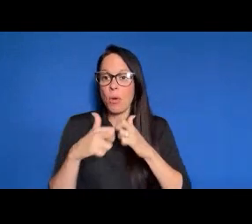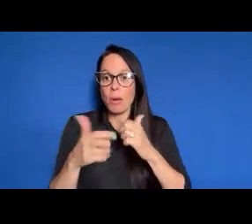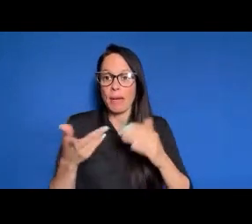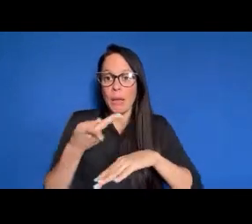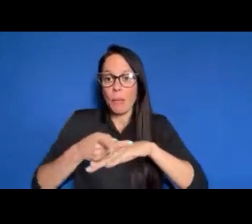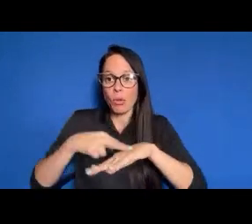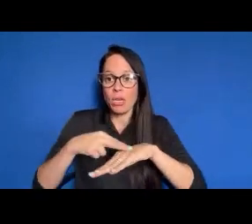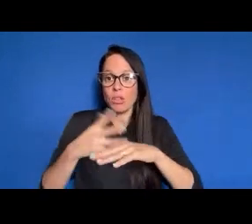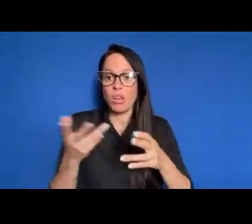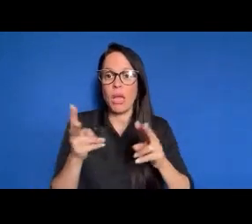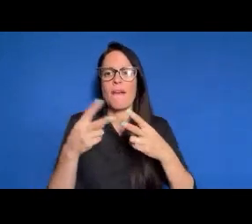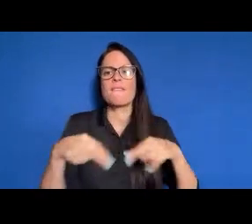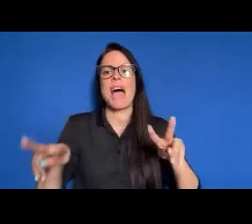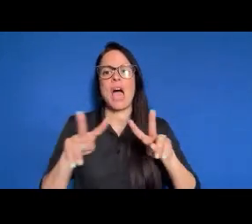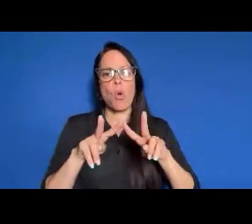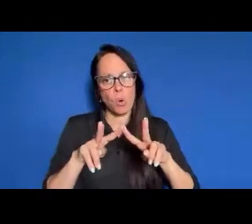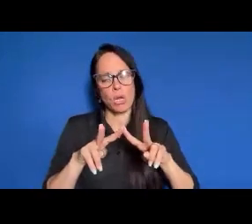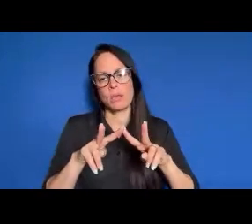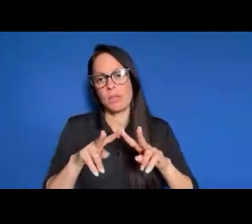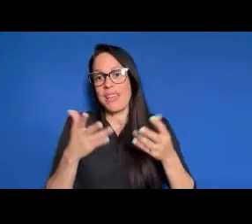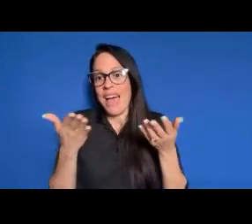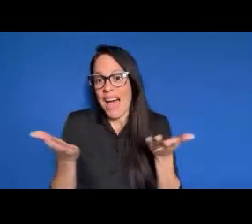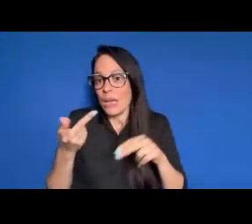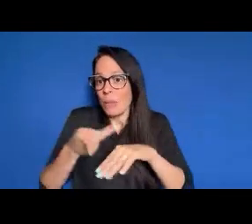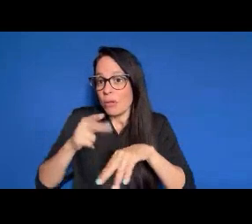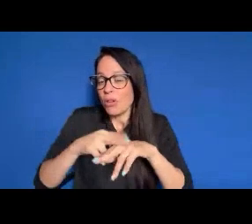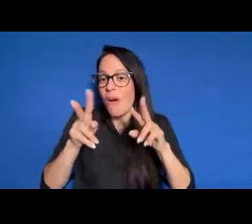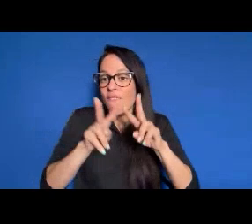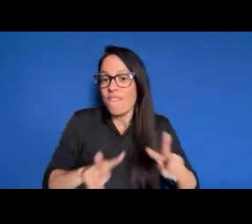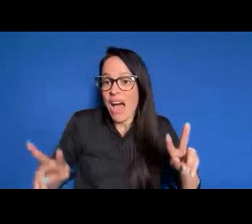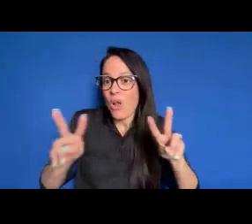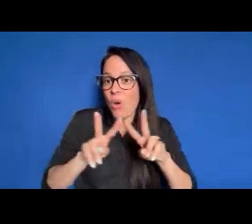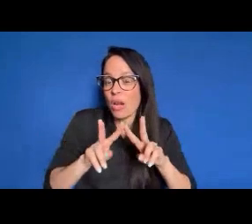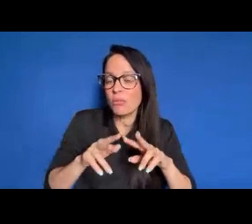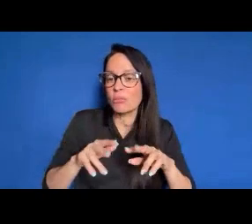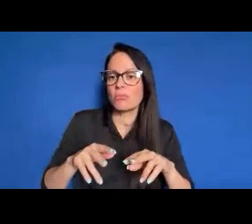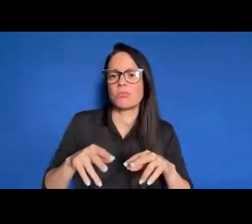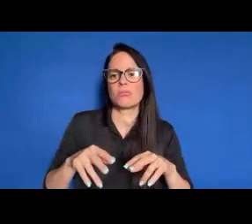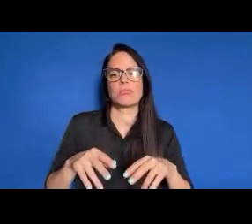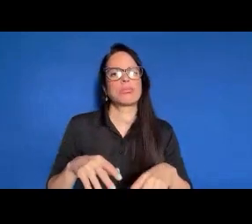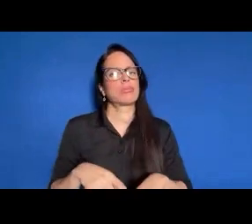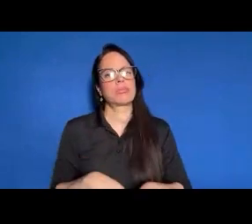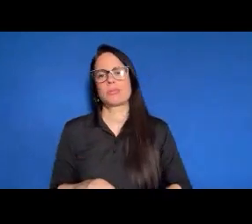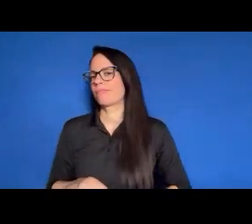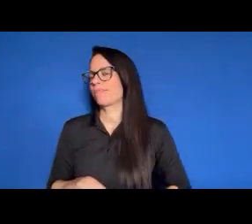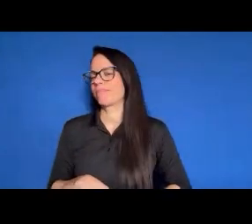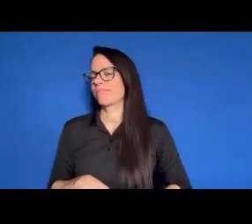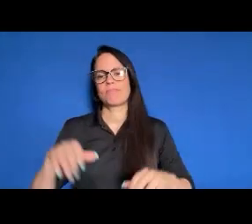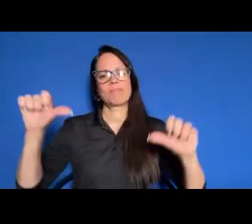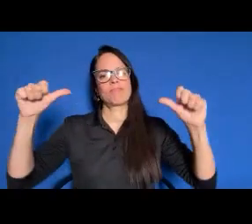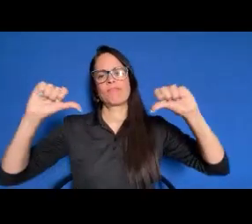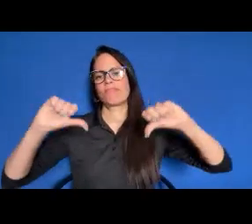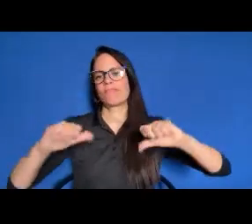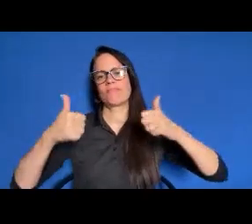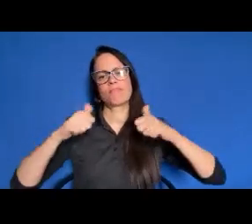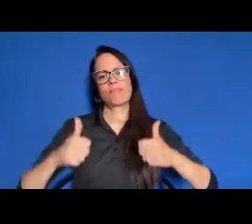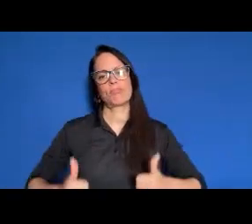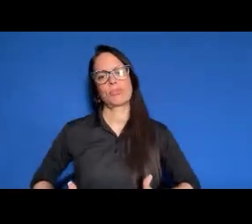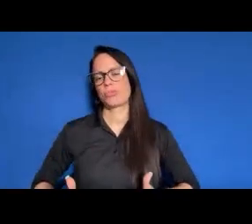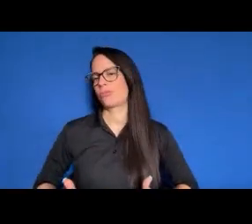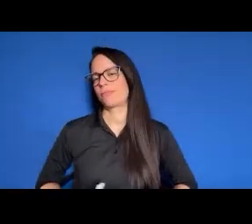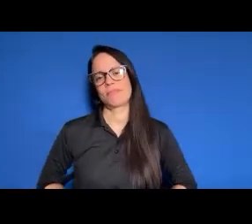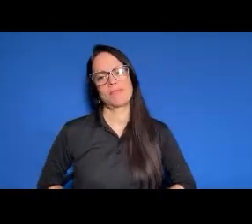mismo. Aquí los poblares están cada día peor. Y lo poco que está subiendo, y no van a